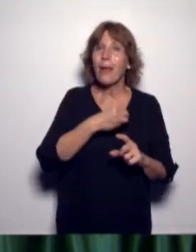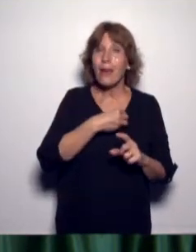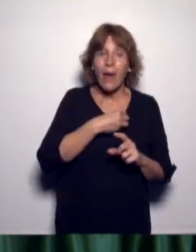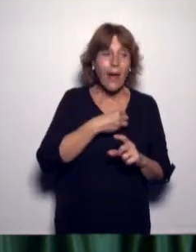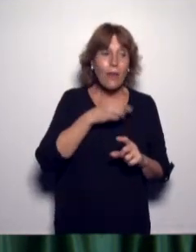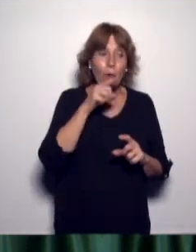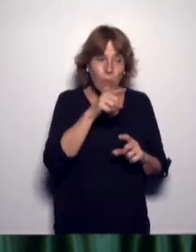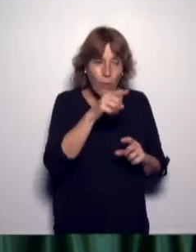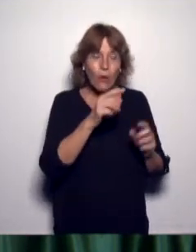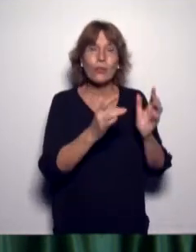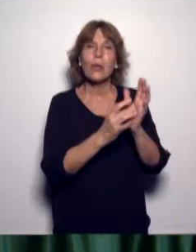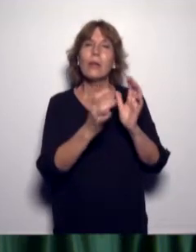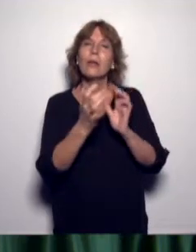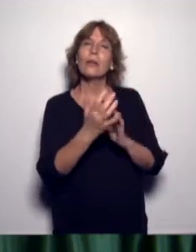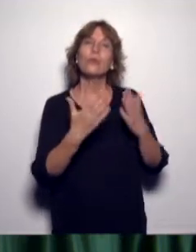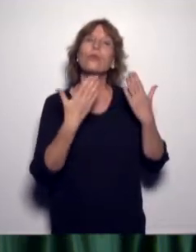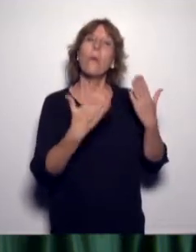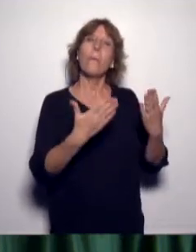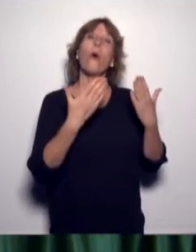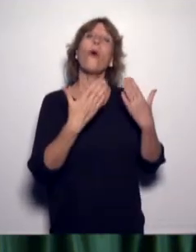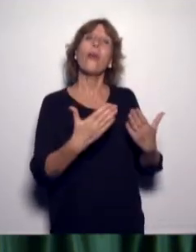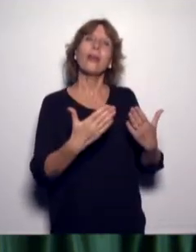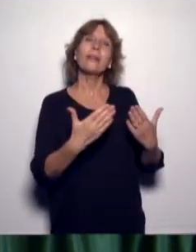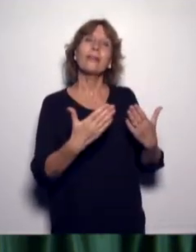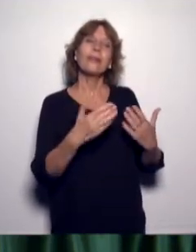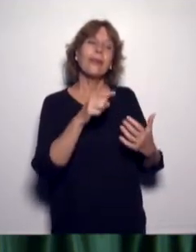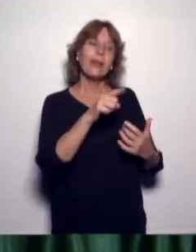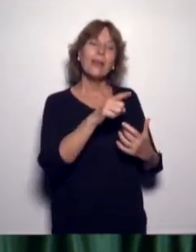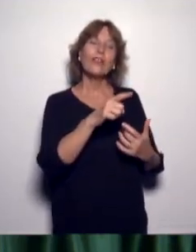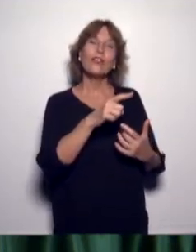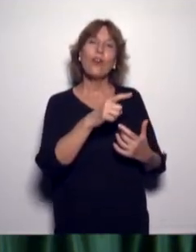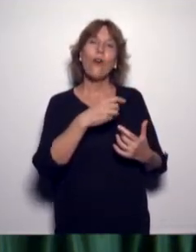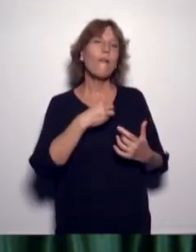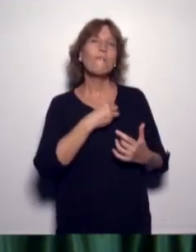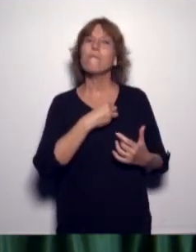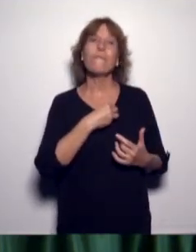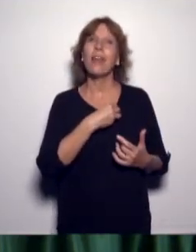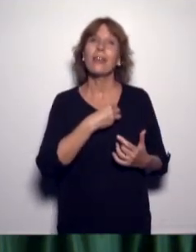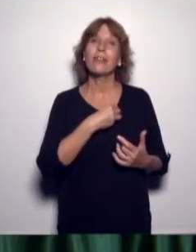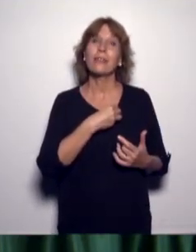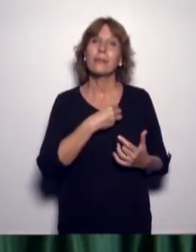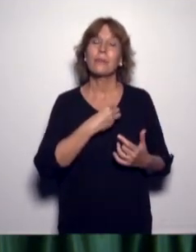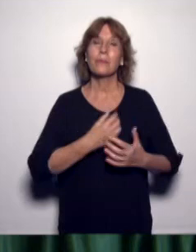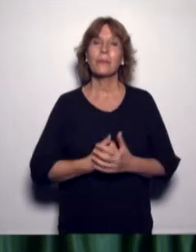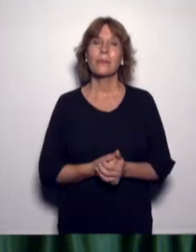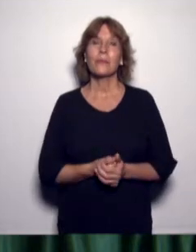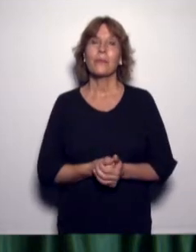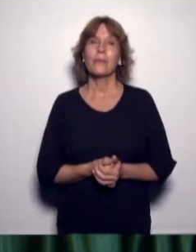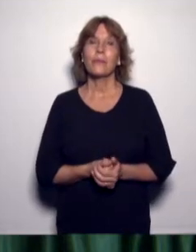Puedes, tú, Jesús, puedes. Hace un acto de fe. Esto es precisamente lo